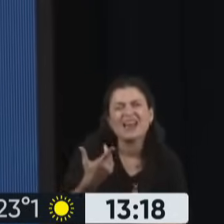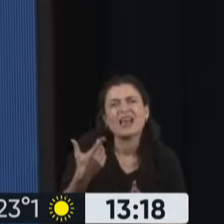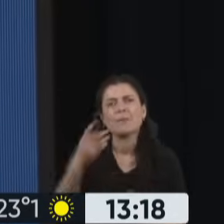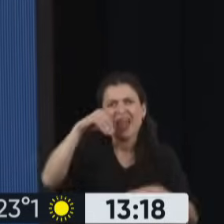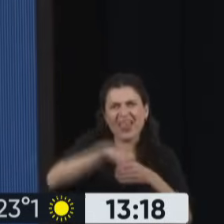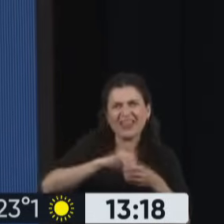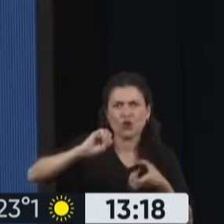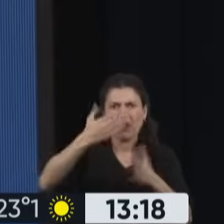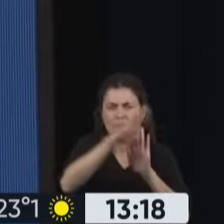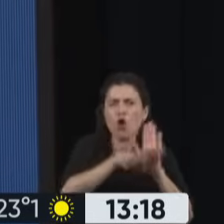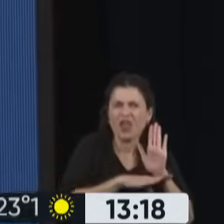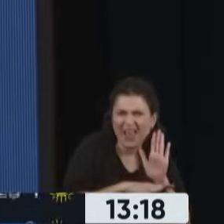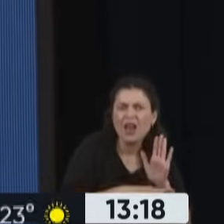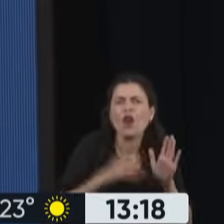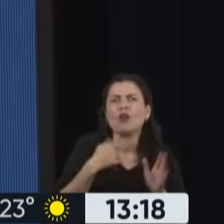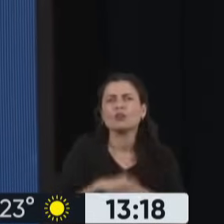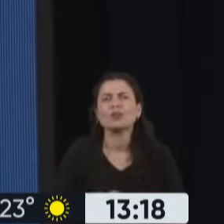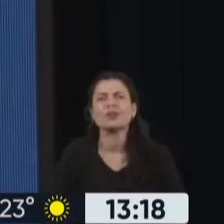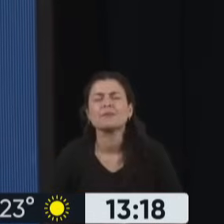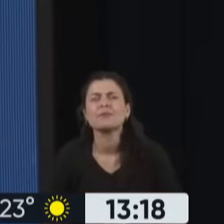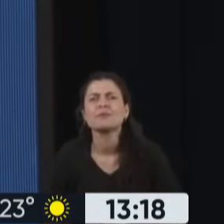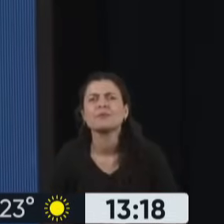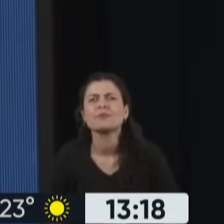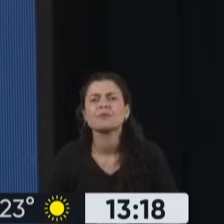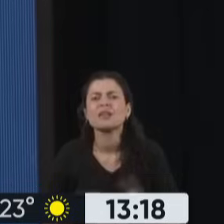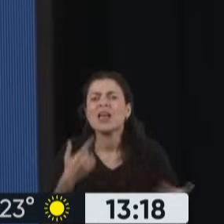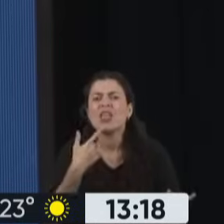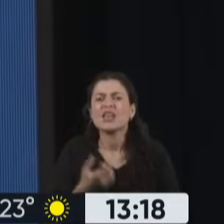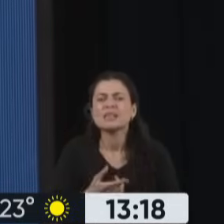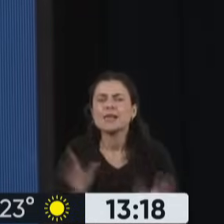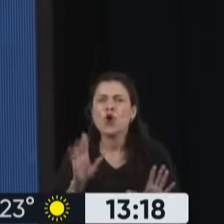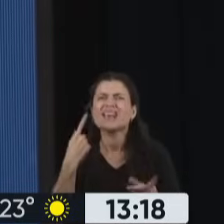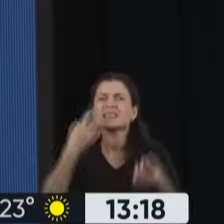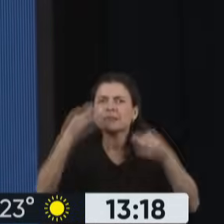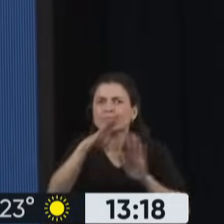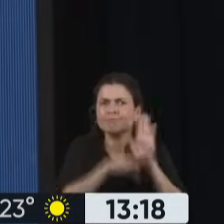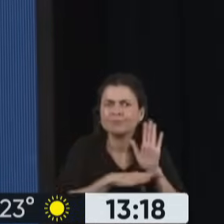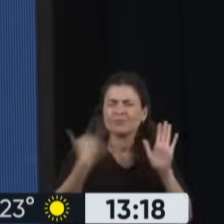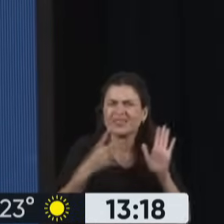del modelo estaba explicado a dedo. O sea, con lo cual, digamos, eso no es un modelo.